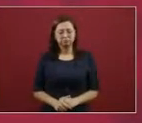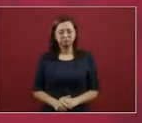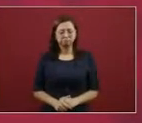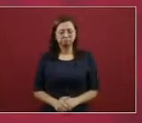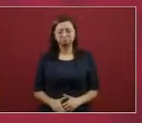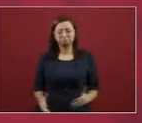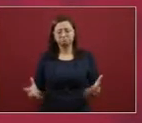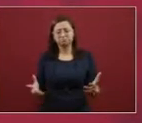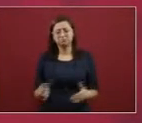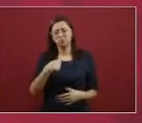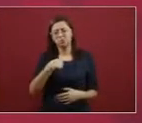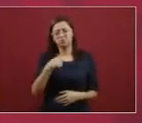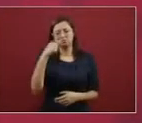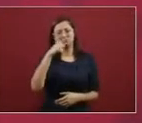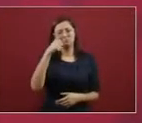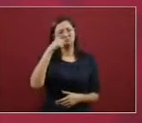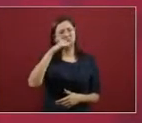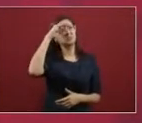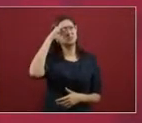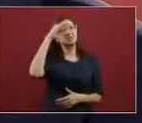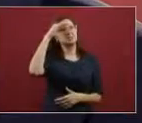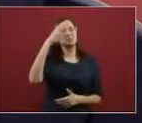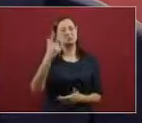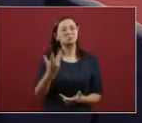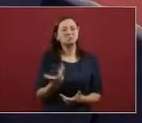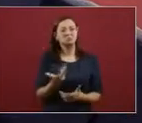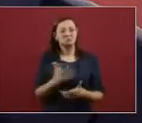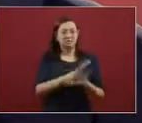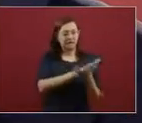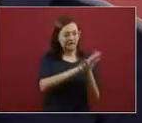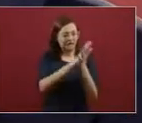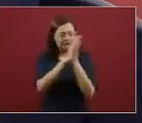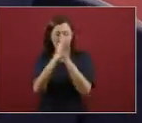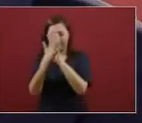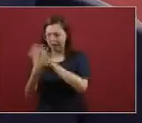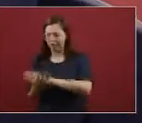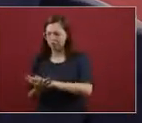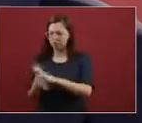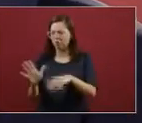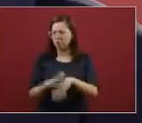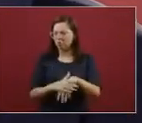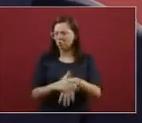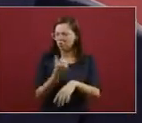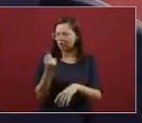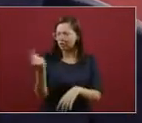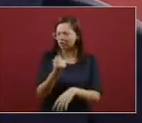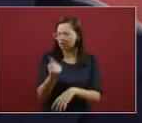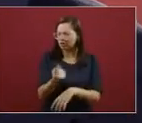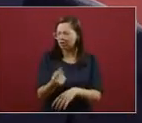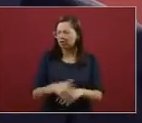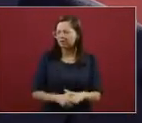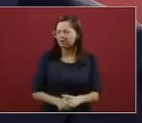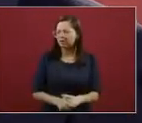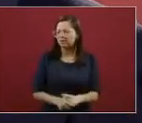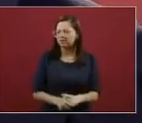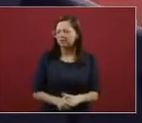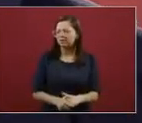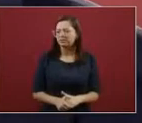el verdadero cambio se ha dado por qué